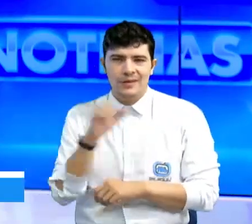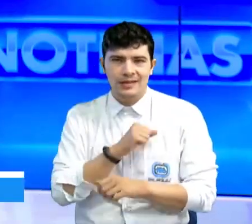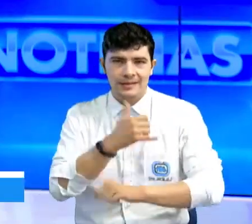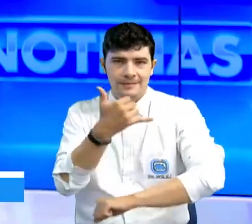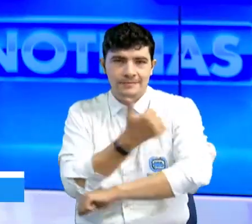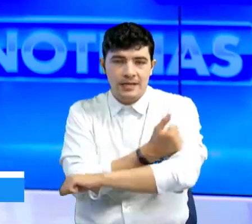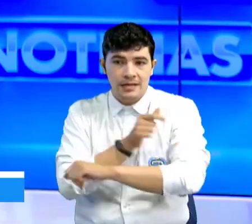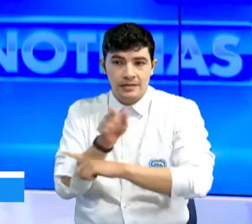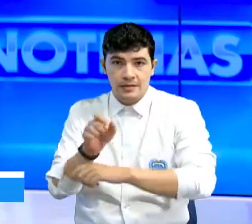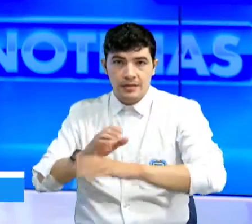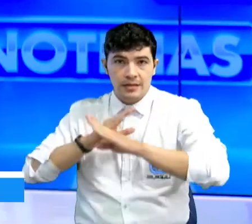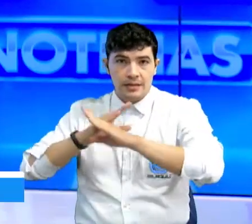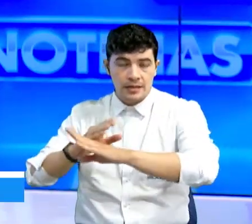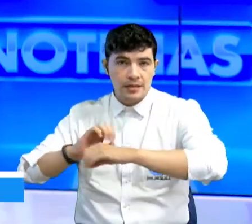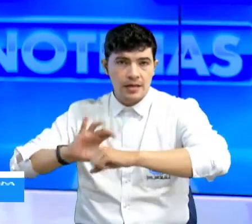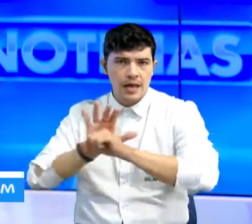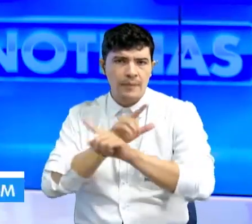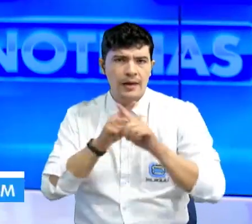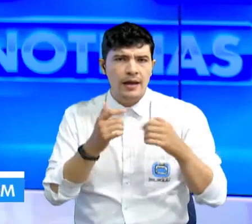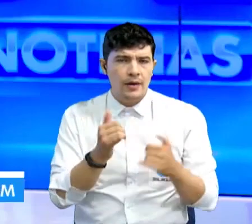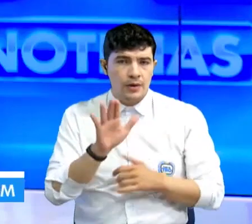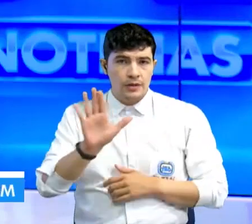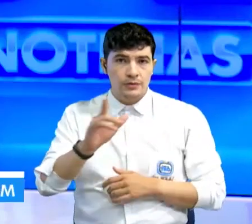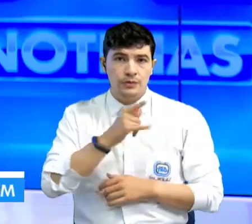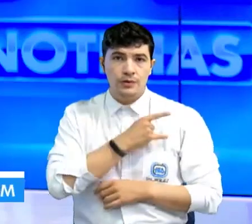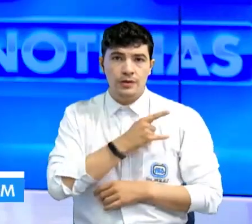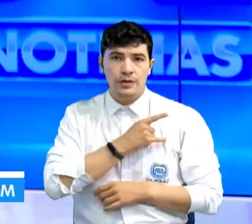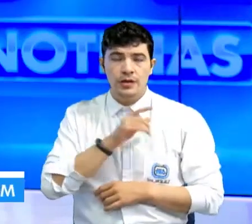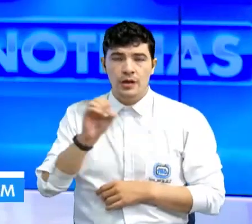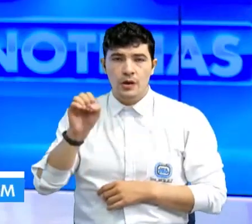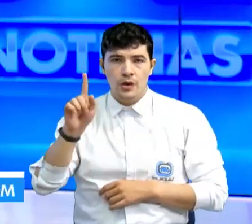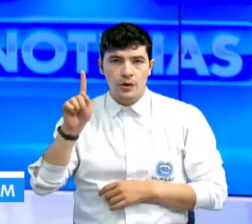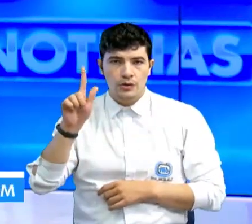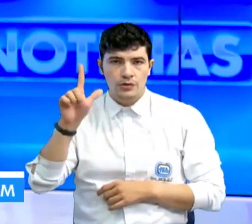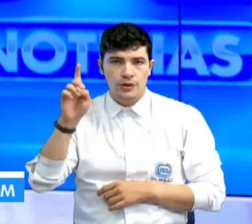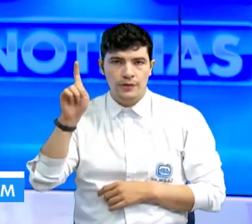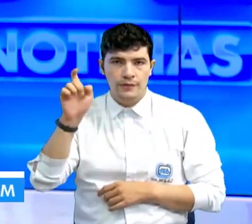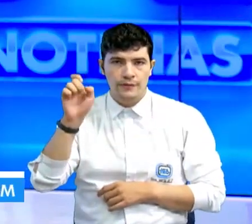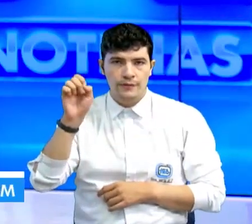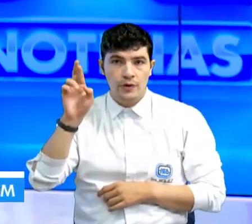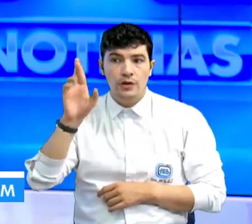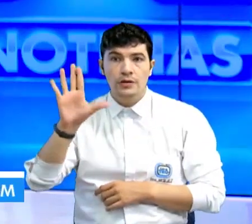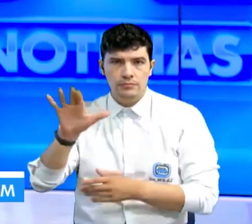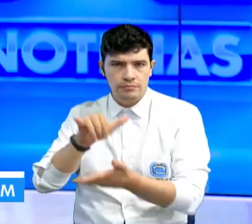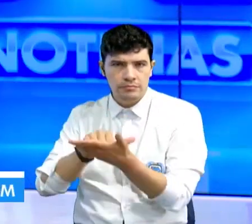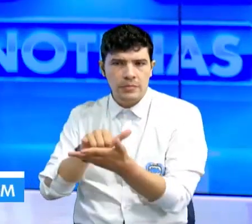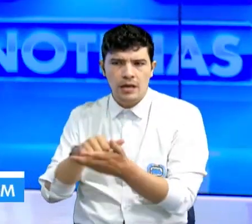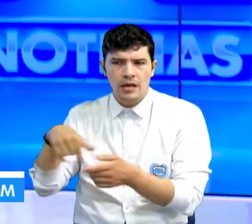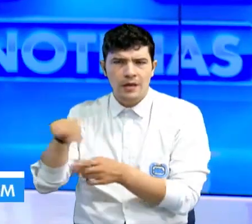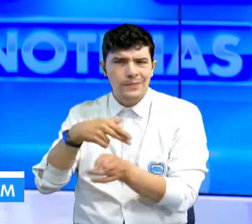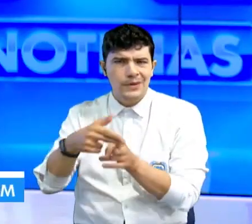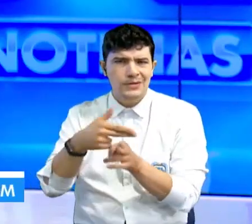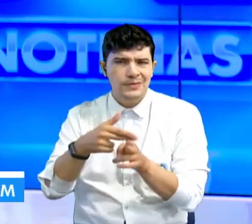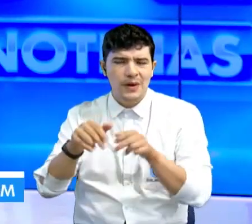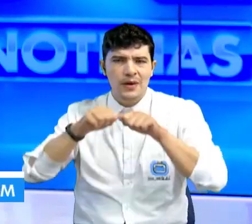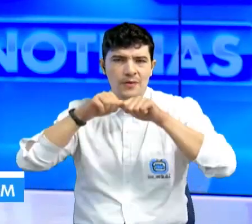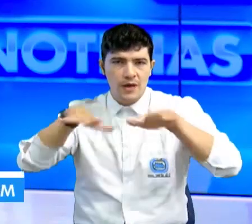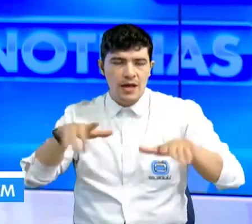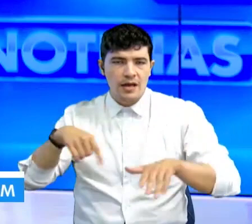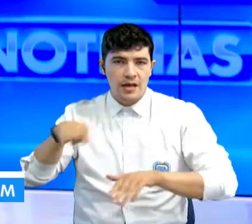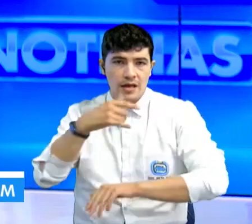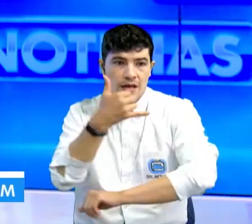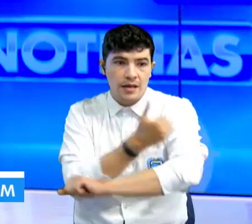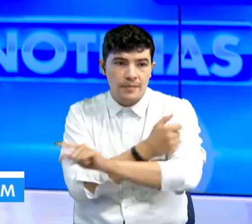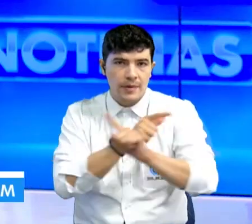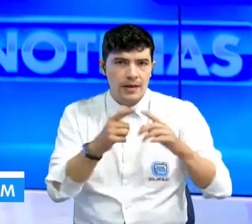pues se encuentra una vacuna desarrollada por la universidad de oxford que estaría a puertas de salir al mercado los científicos ya